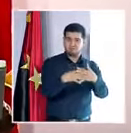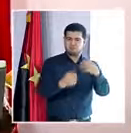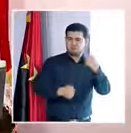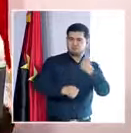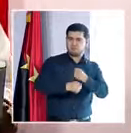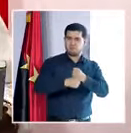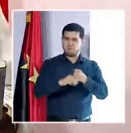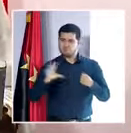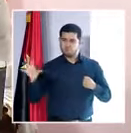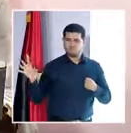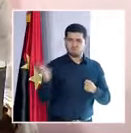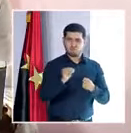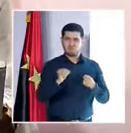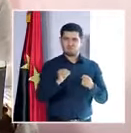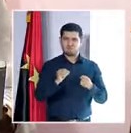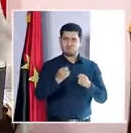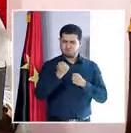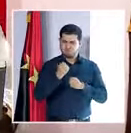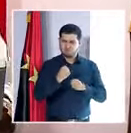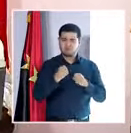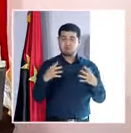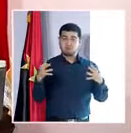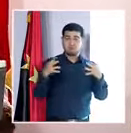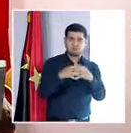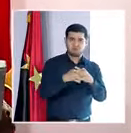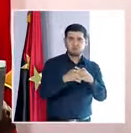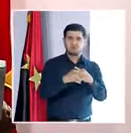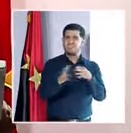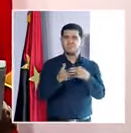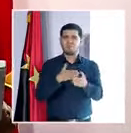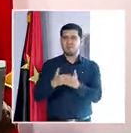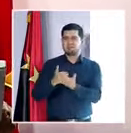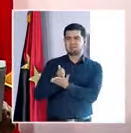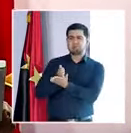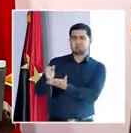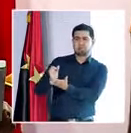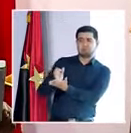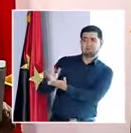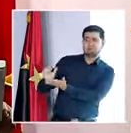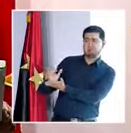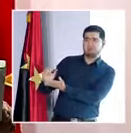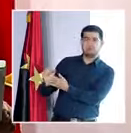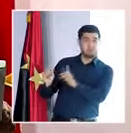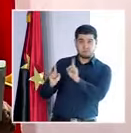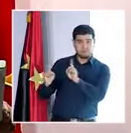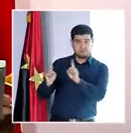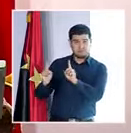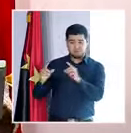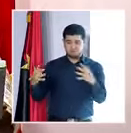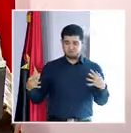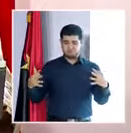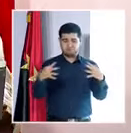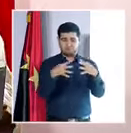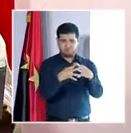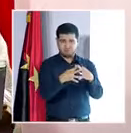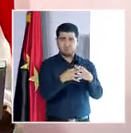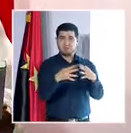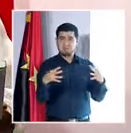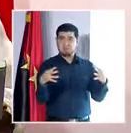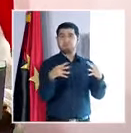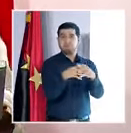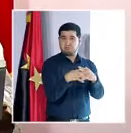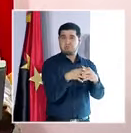entre todos, sin diferencia de raza, condición social o económica, y que